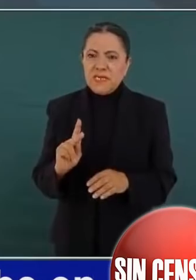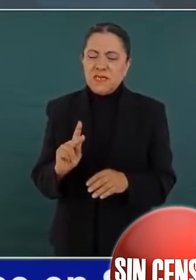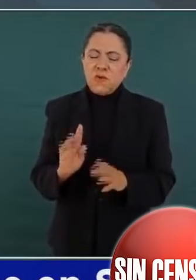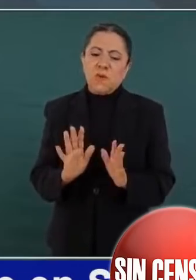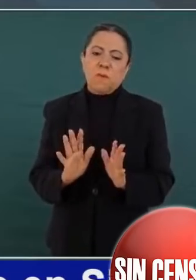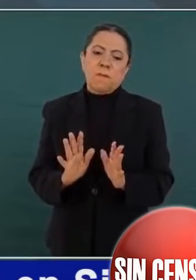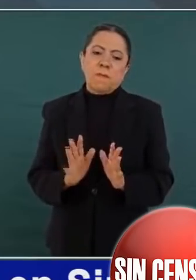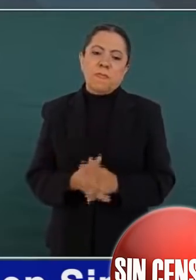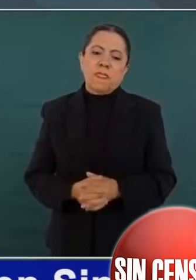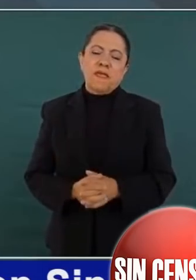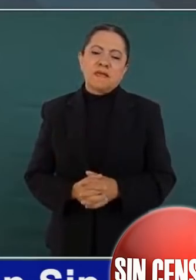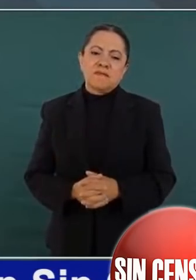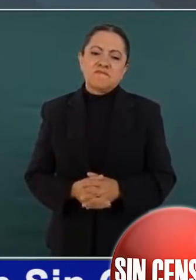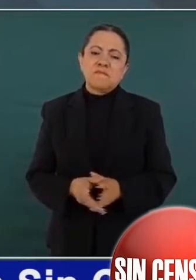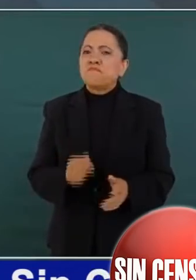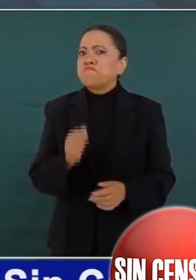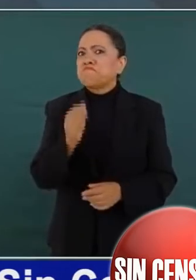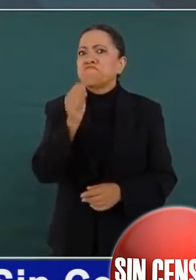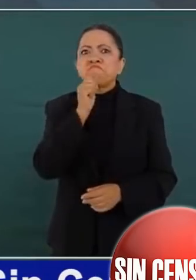no hemos padecido